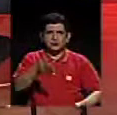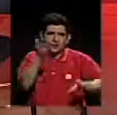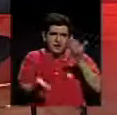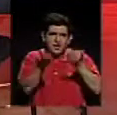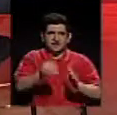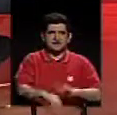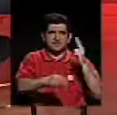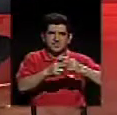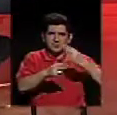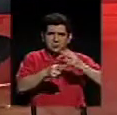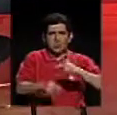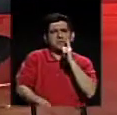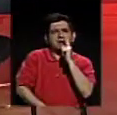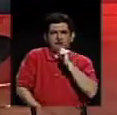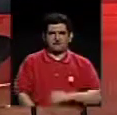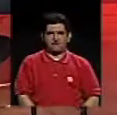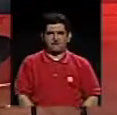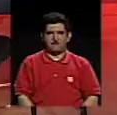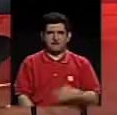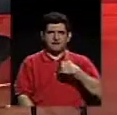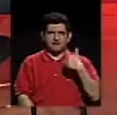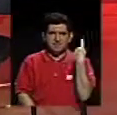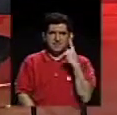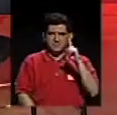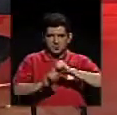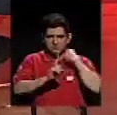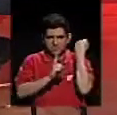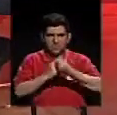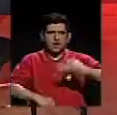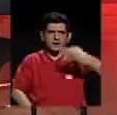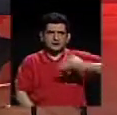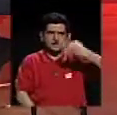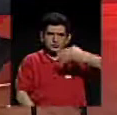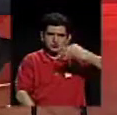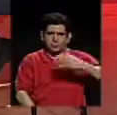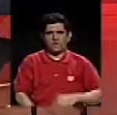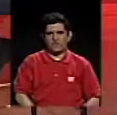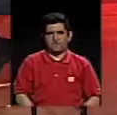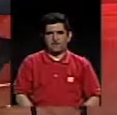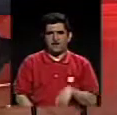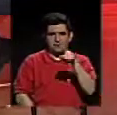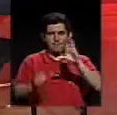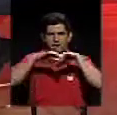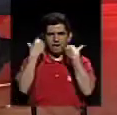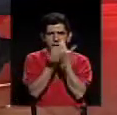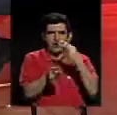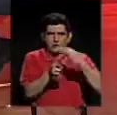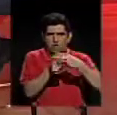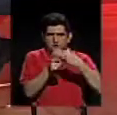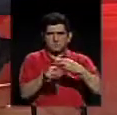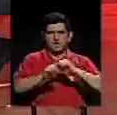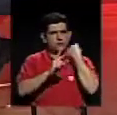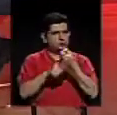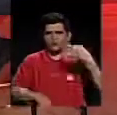ser designadas, porque hay siempre un escenario formal, que es la Comisión de Nombramientos, pero hay un